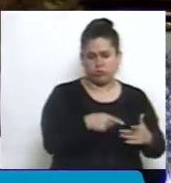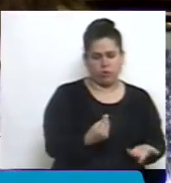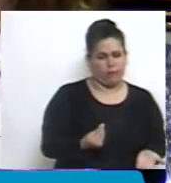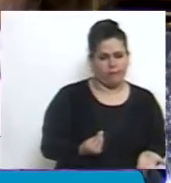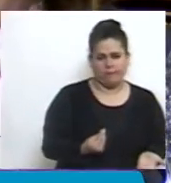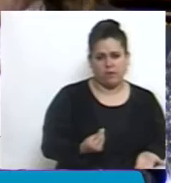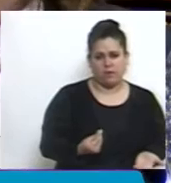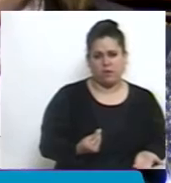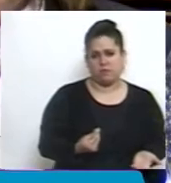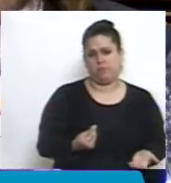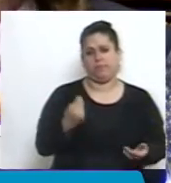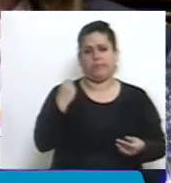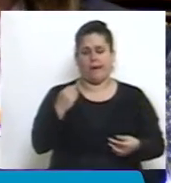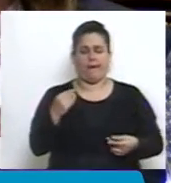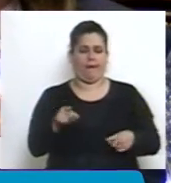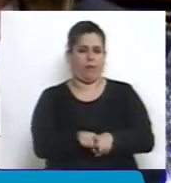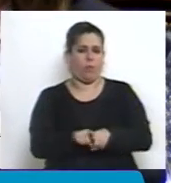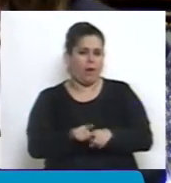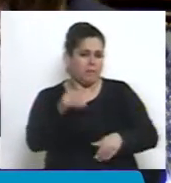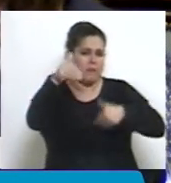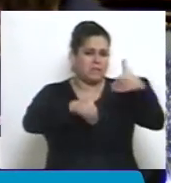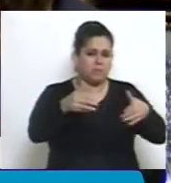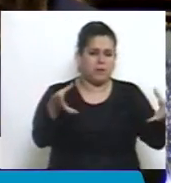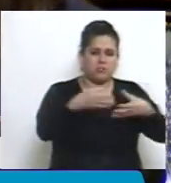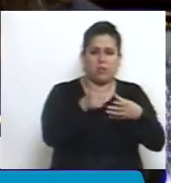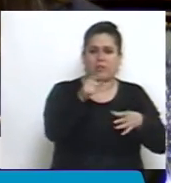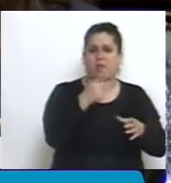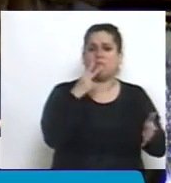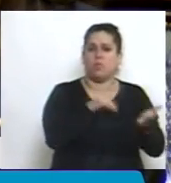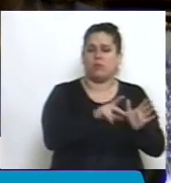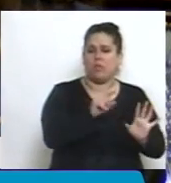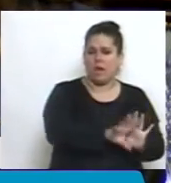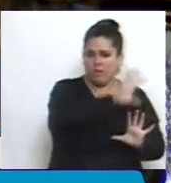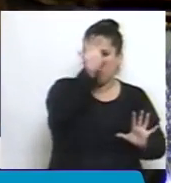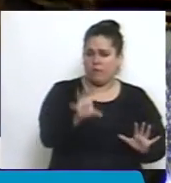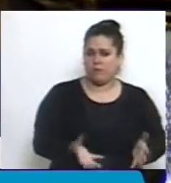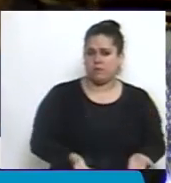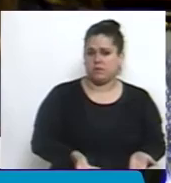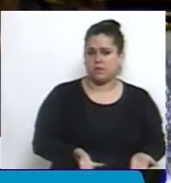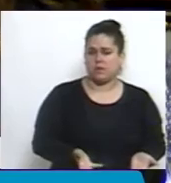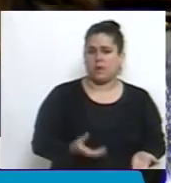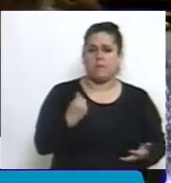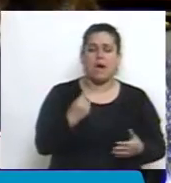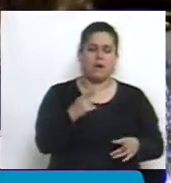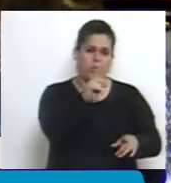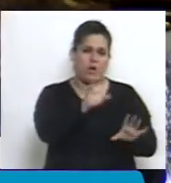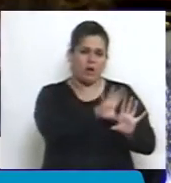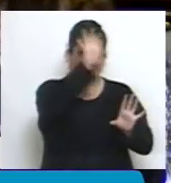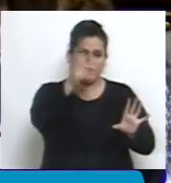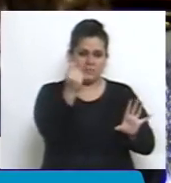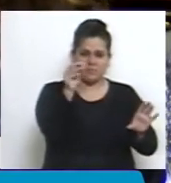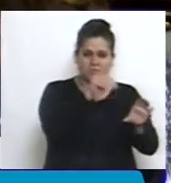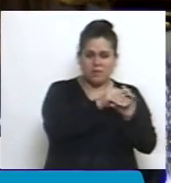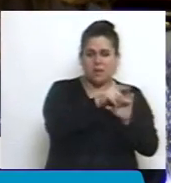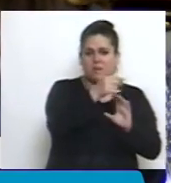de la masa de coparticipación de impuestos a las provincias el fondo para sostener el